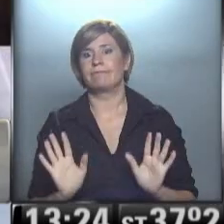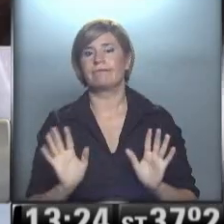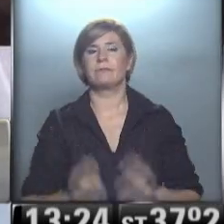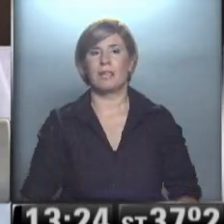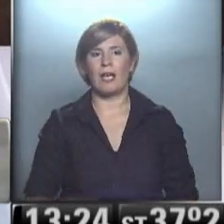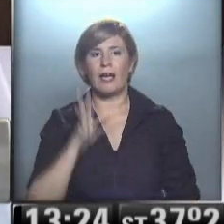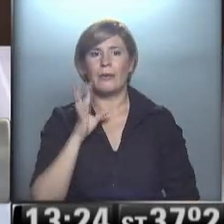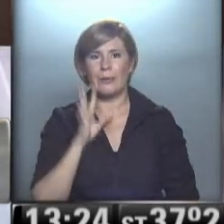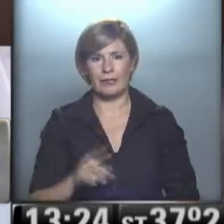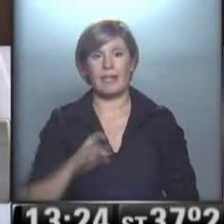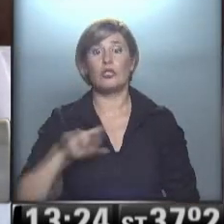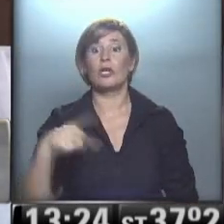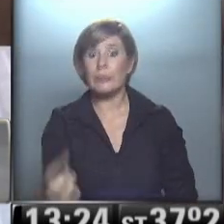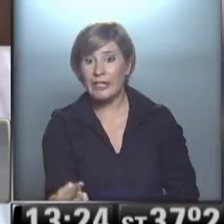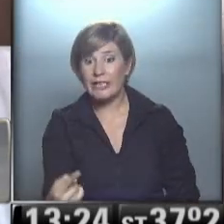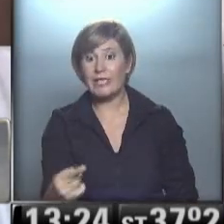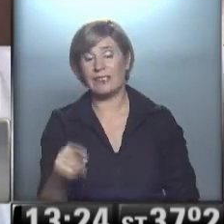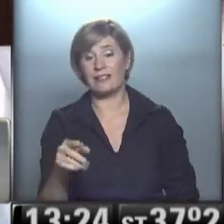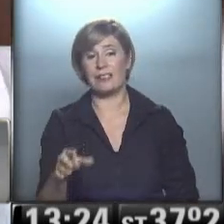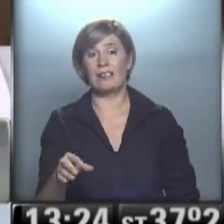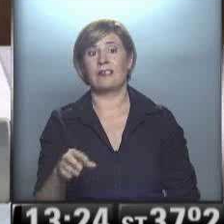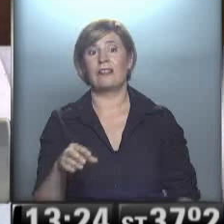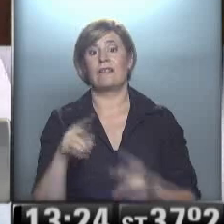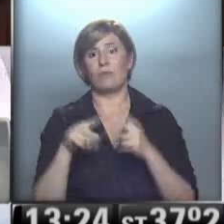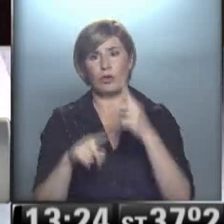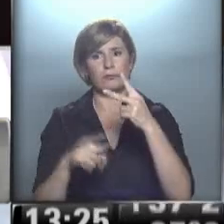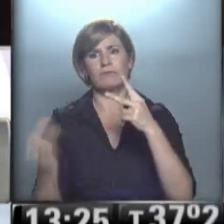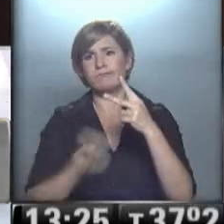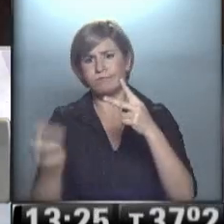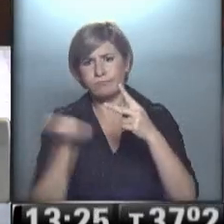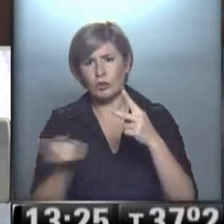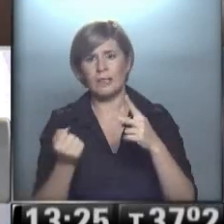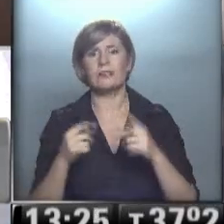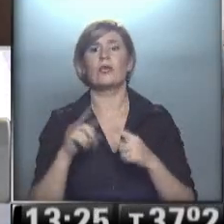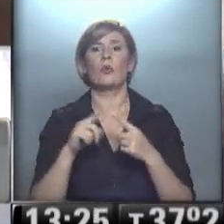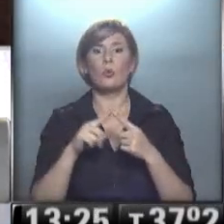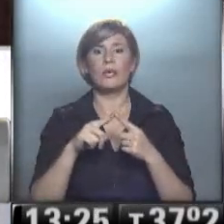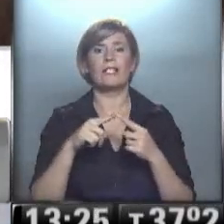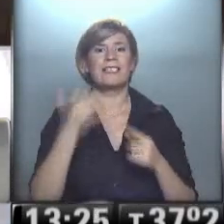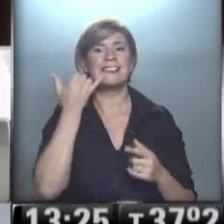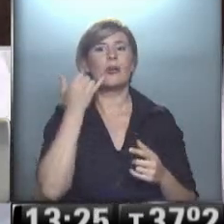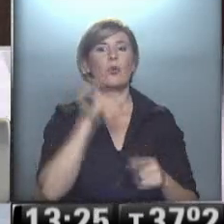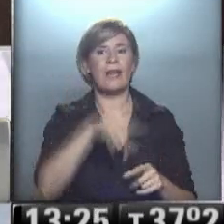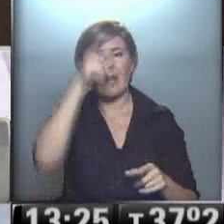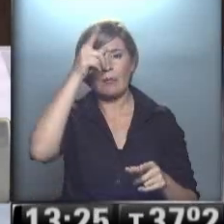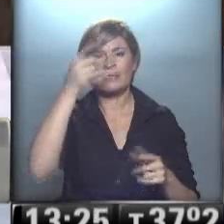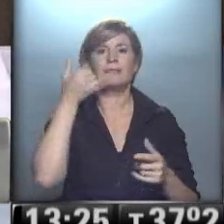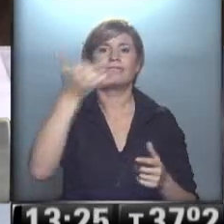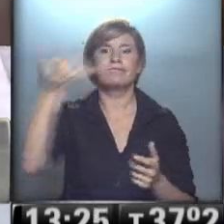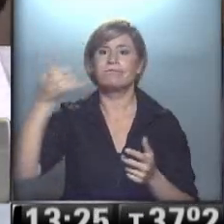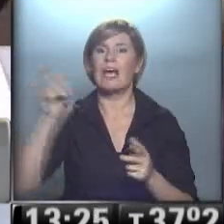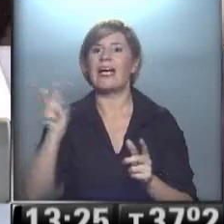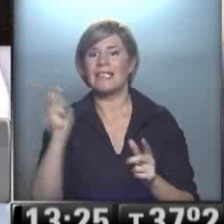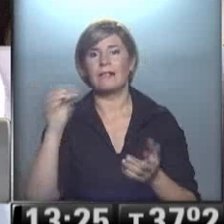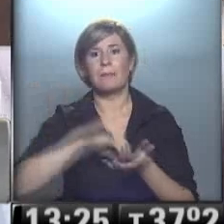viene, van a pasar dos cosas muy importantes. Van a estar los estudios sobre los celulares de la policía y sobre los GPS de los patrulleros